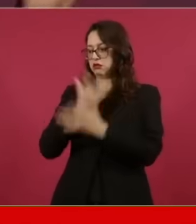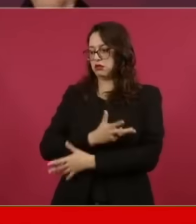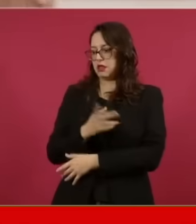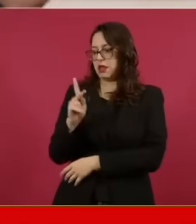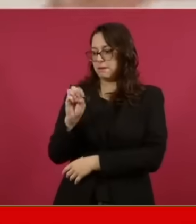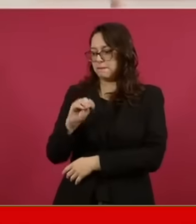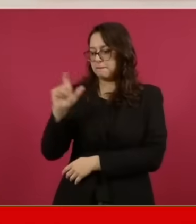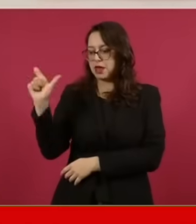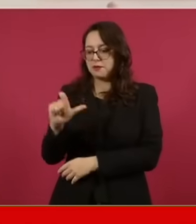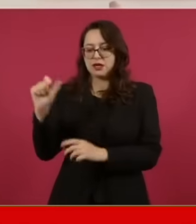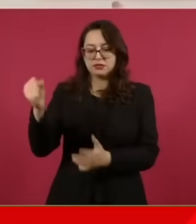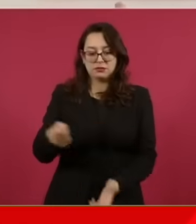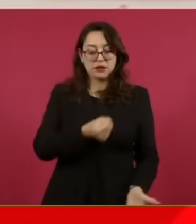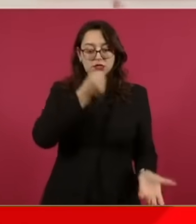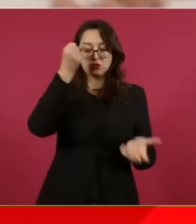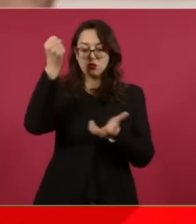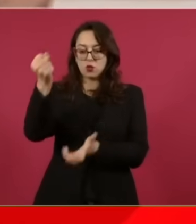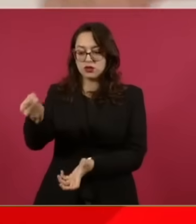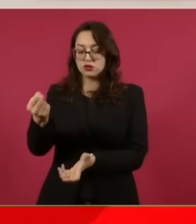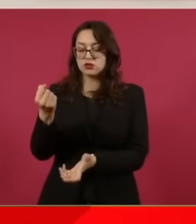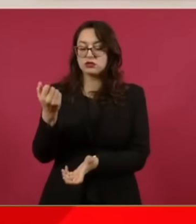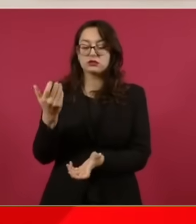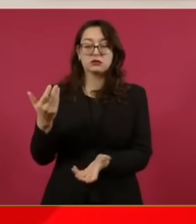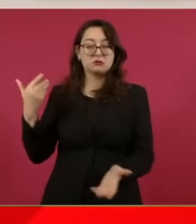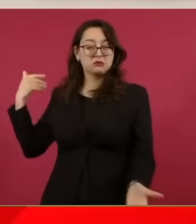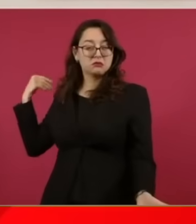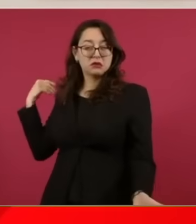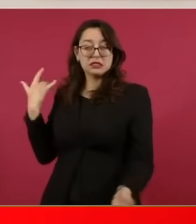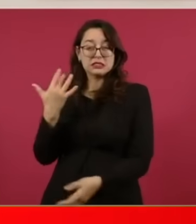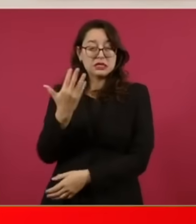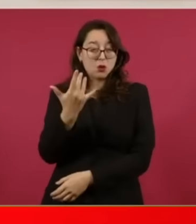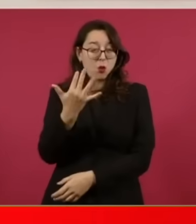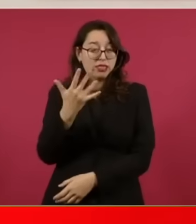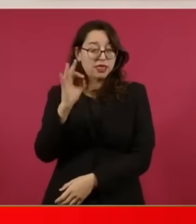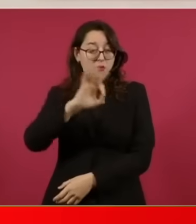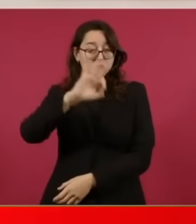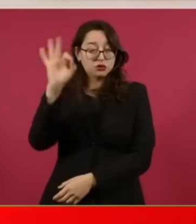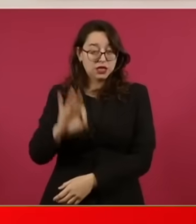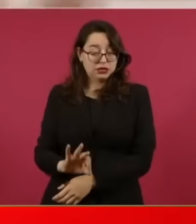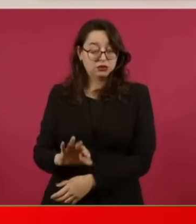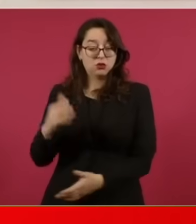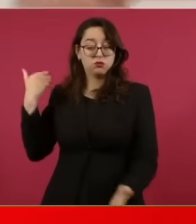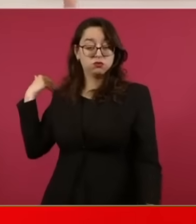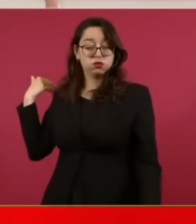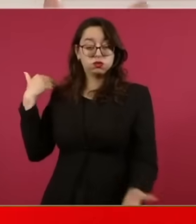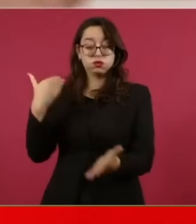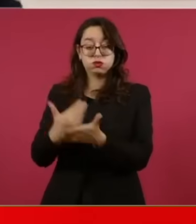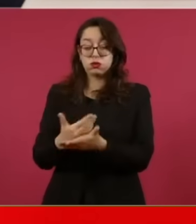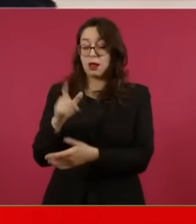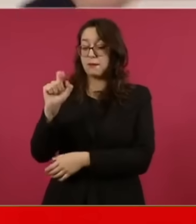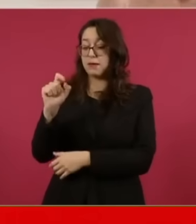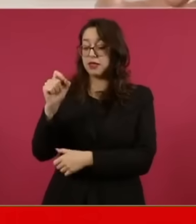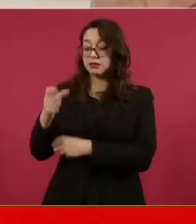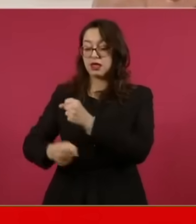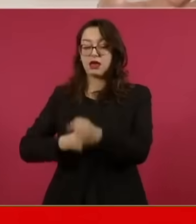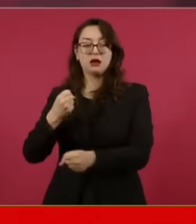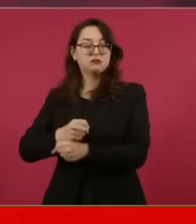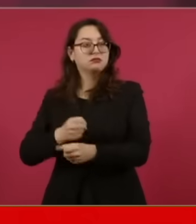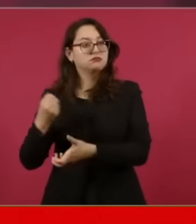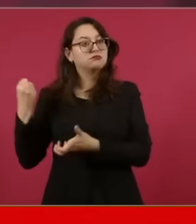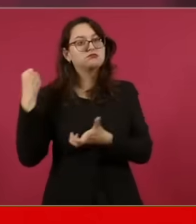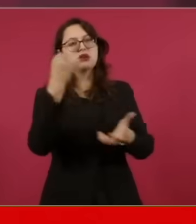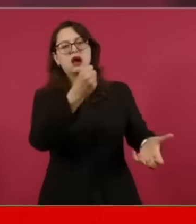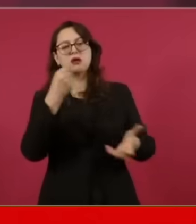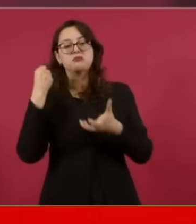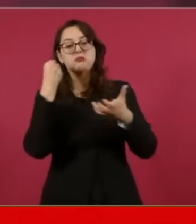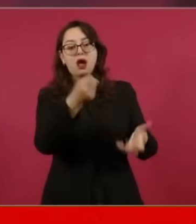Pemex en los últimos 20 años se dedicaba al norte y a las aguas